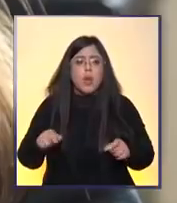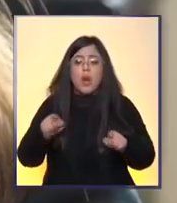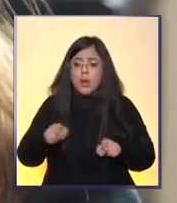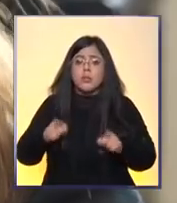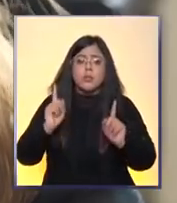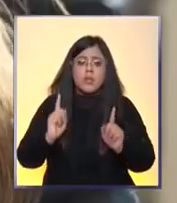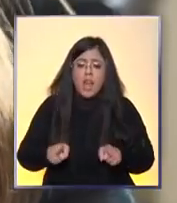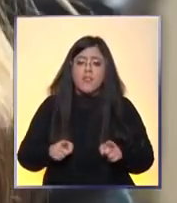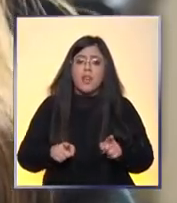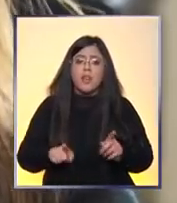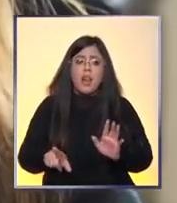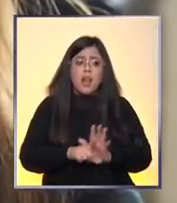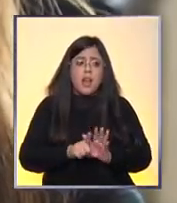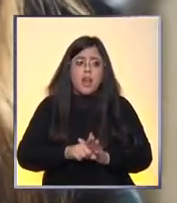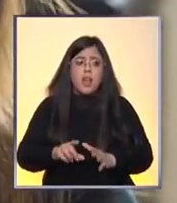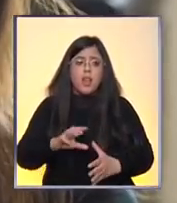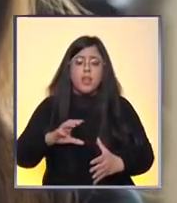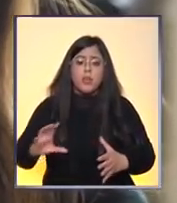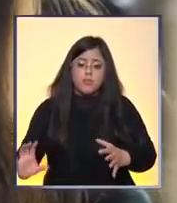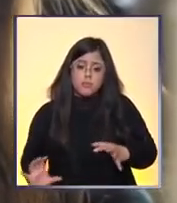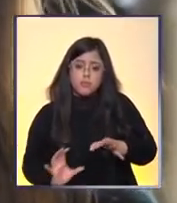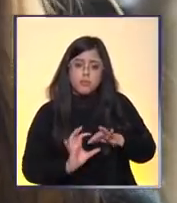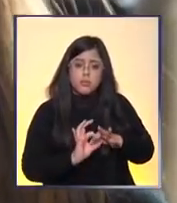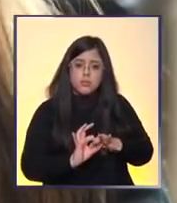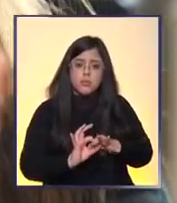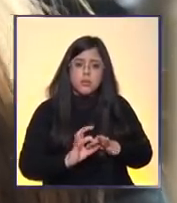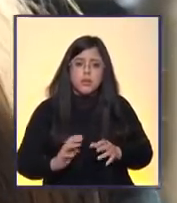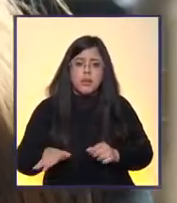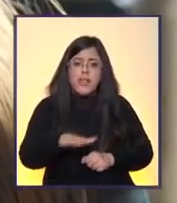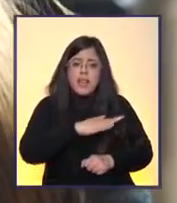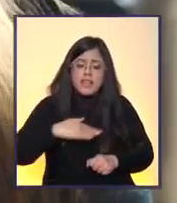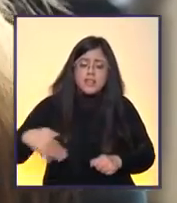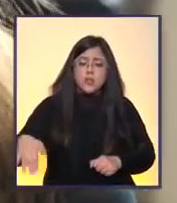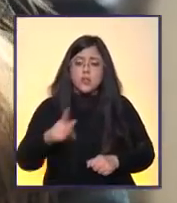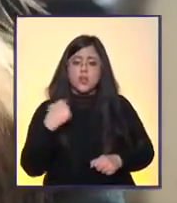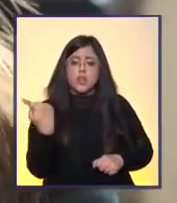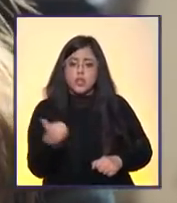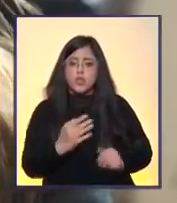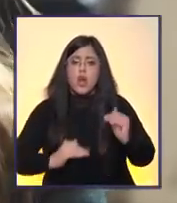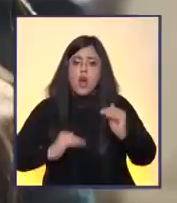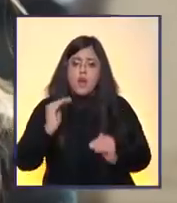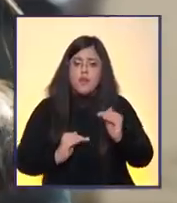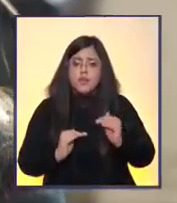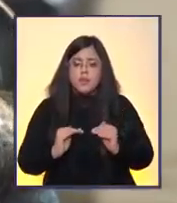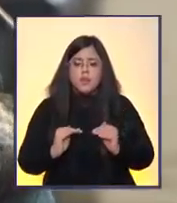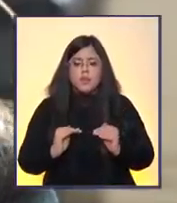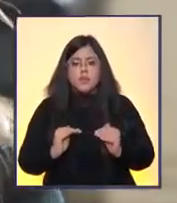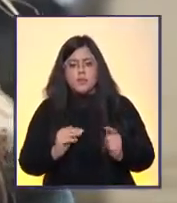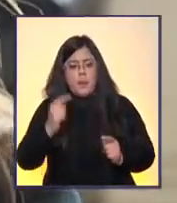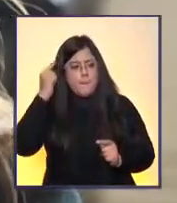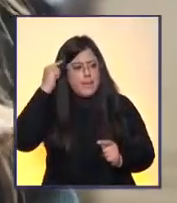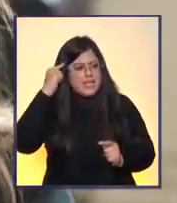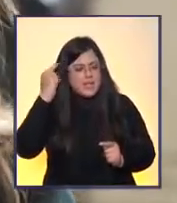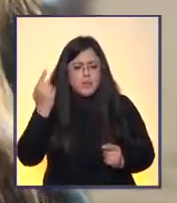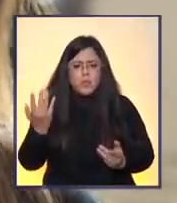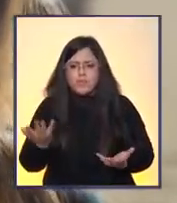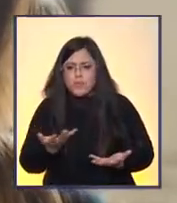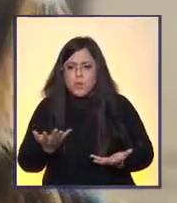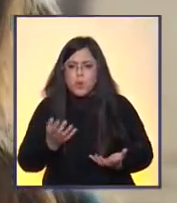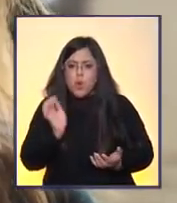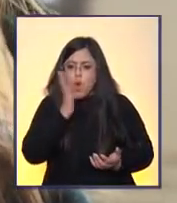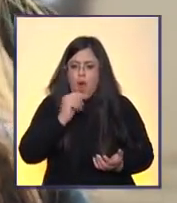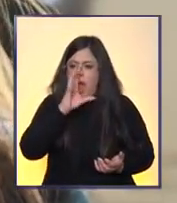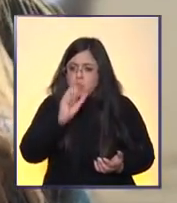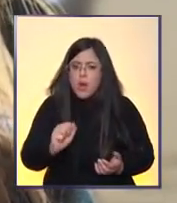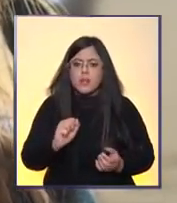¿no es cierto?, de aquellos aspectos que consideramos intolerantes en una convivencia sana. Porque de